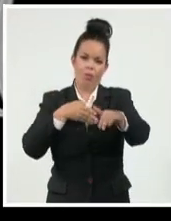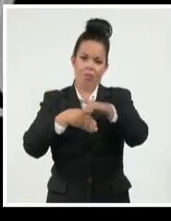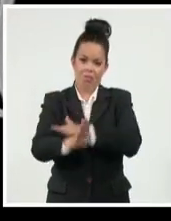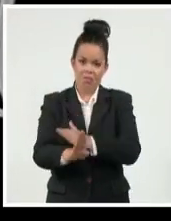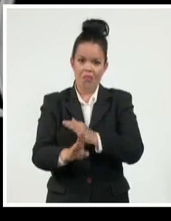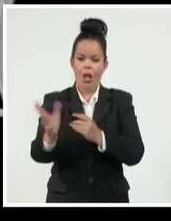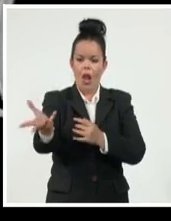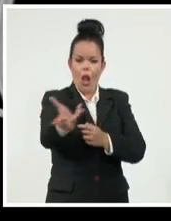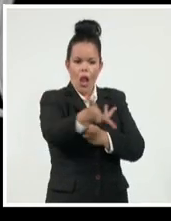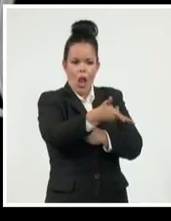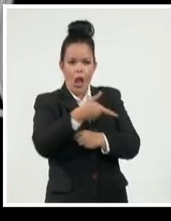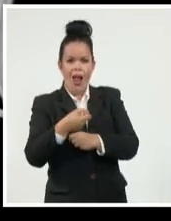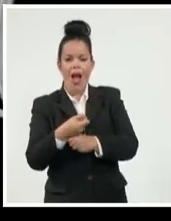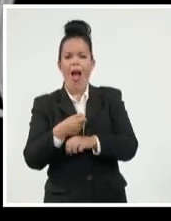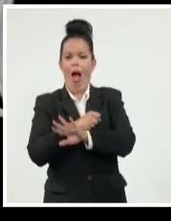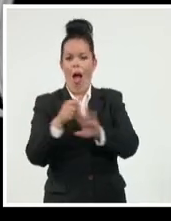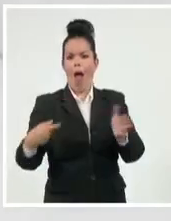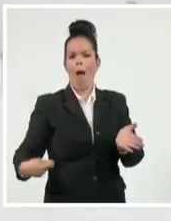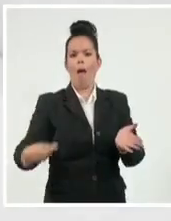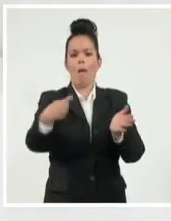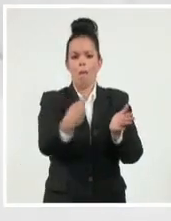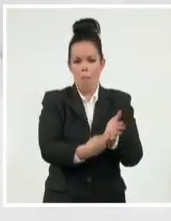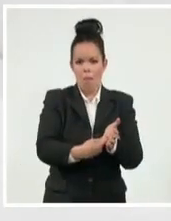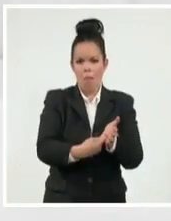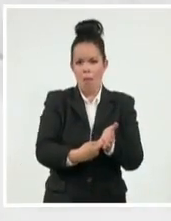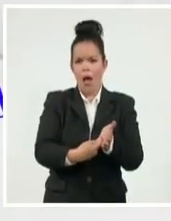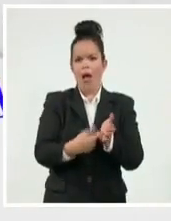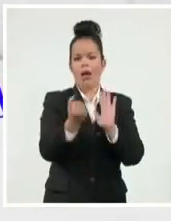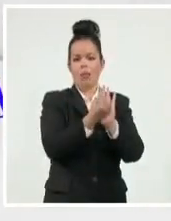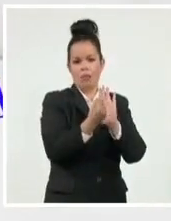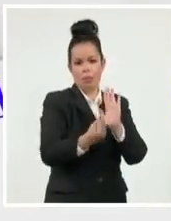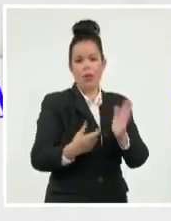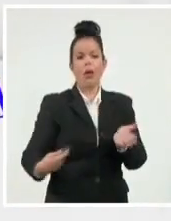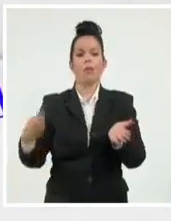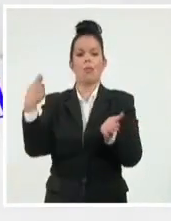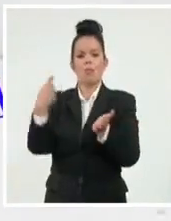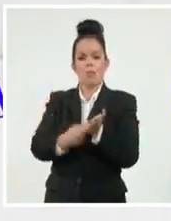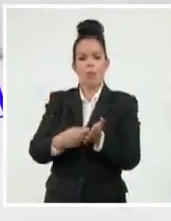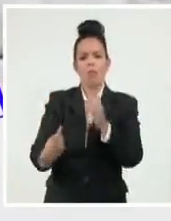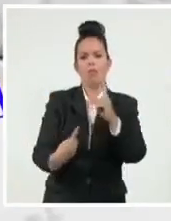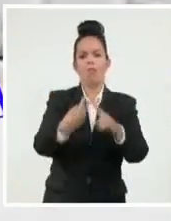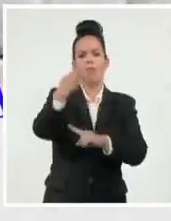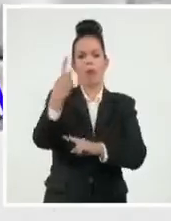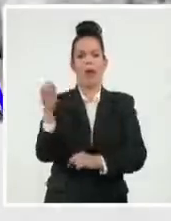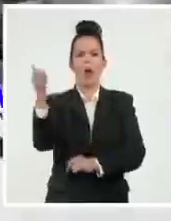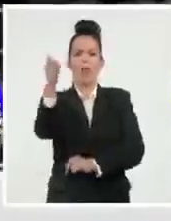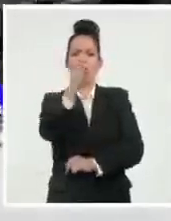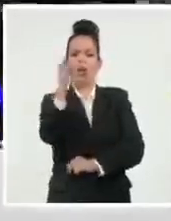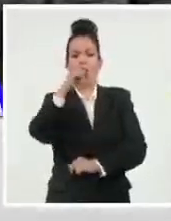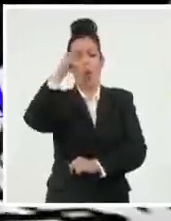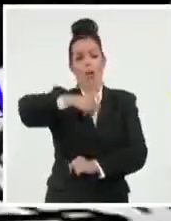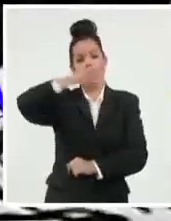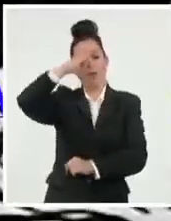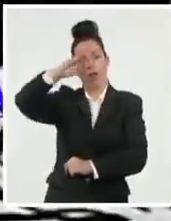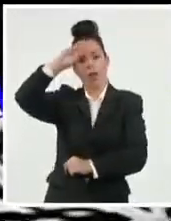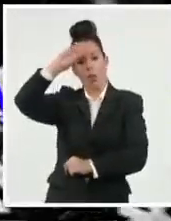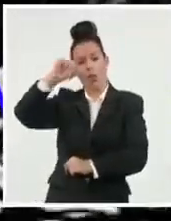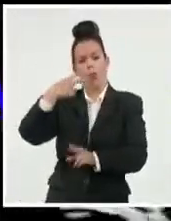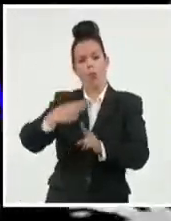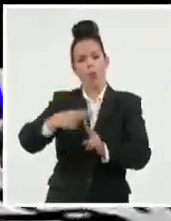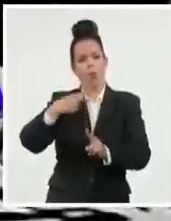los permisos y el dinero para filmar la primera película que se hizo en Cuba, titulada Simulacro de